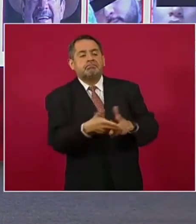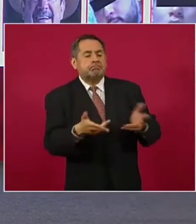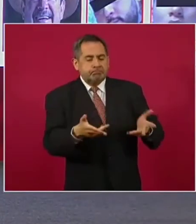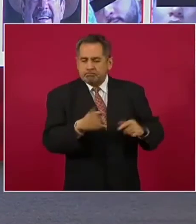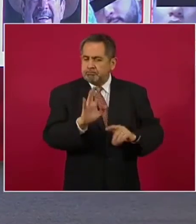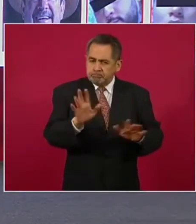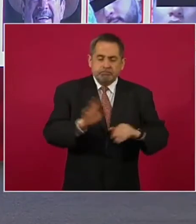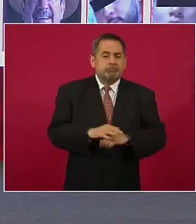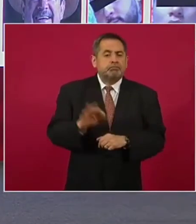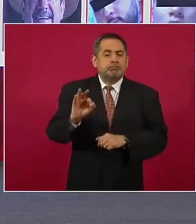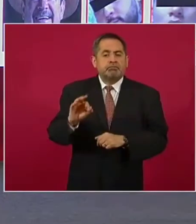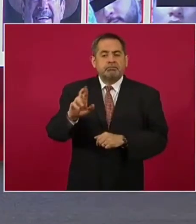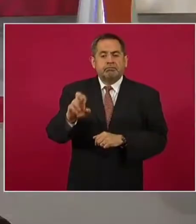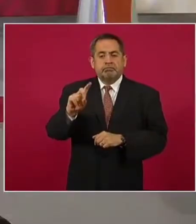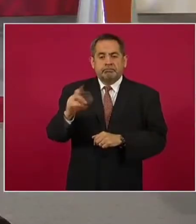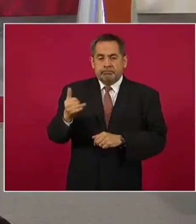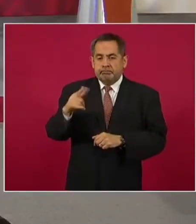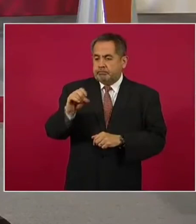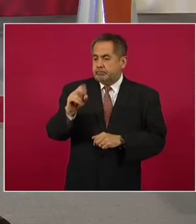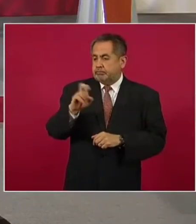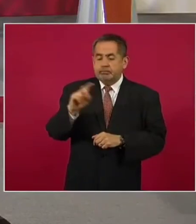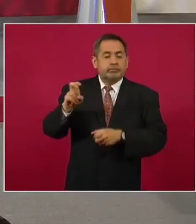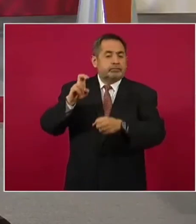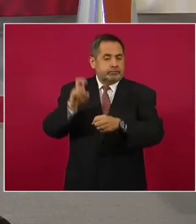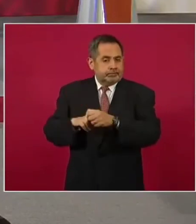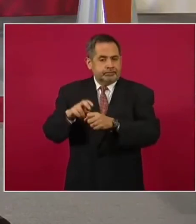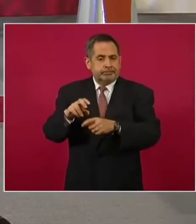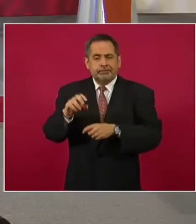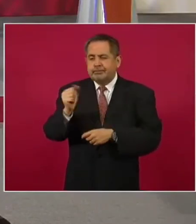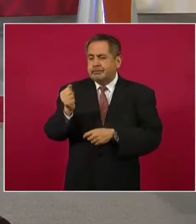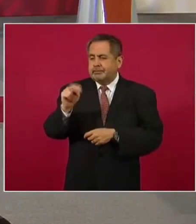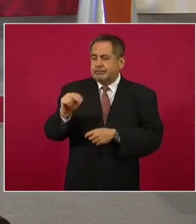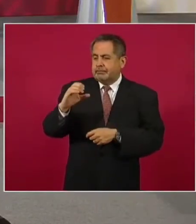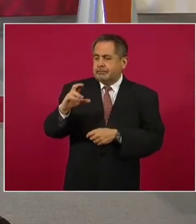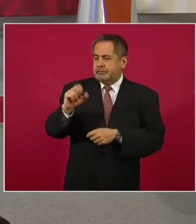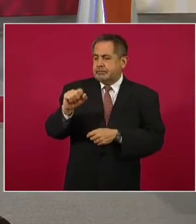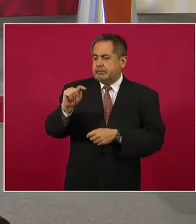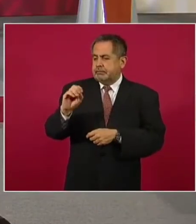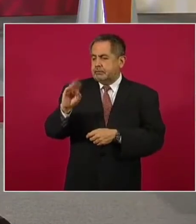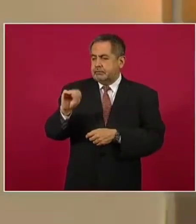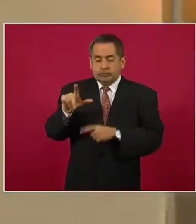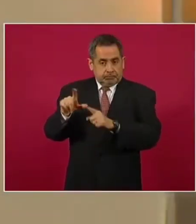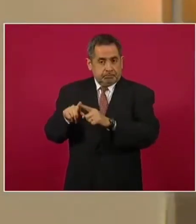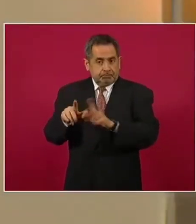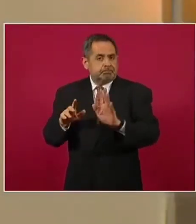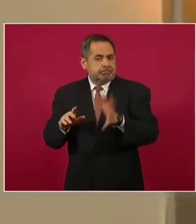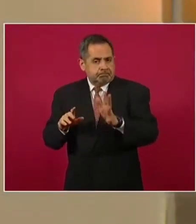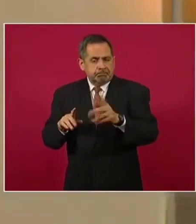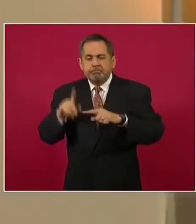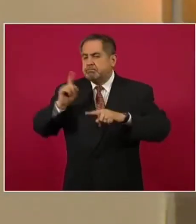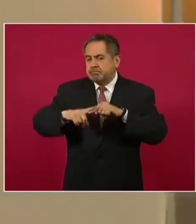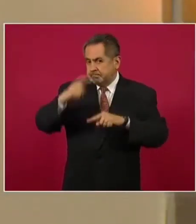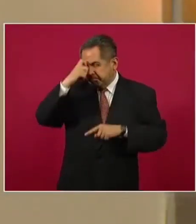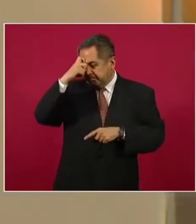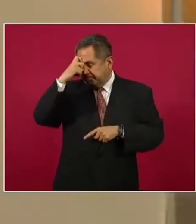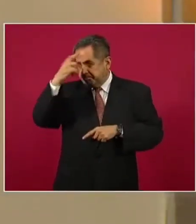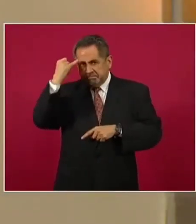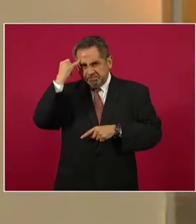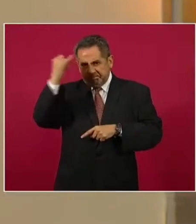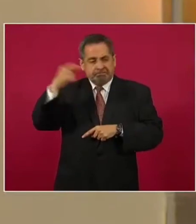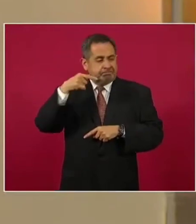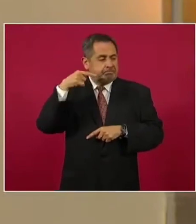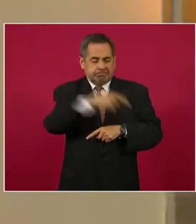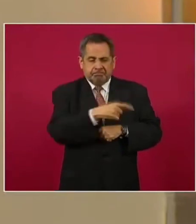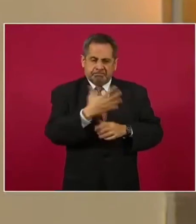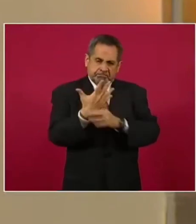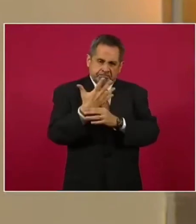freddy lópez arévalo de san cristóbal de las casas se pudo identificar al autor intelectual y material se